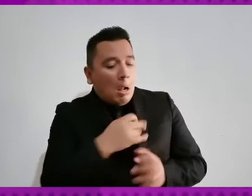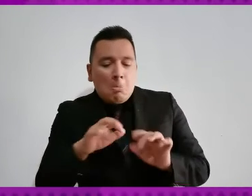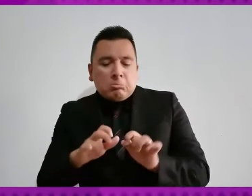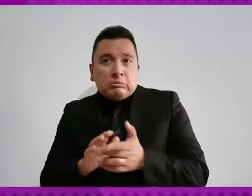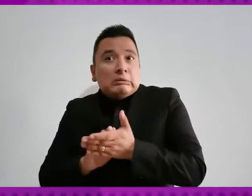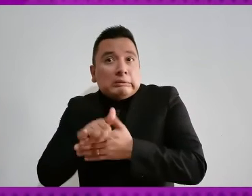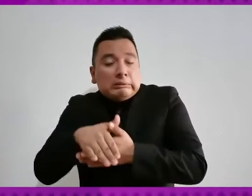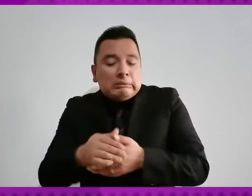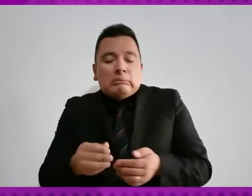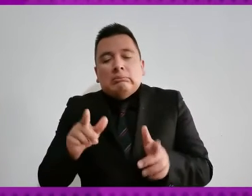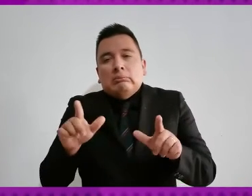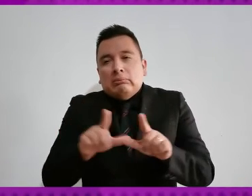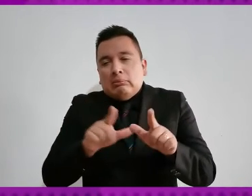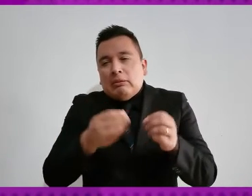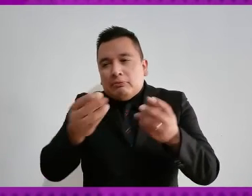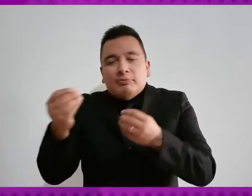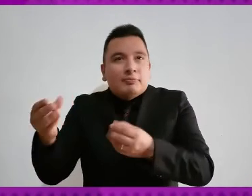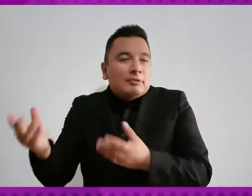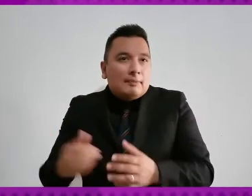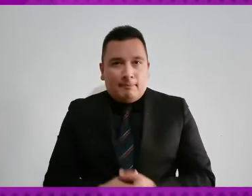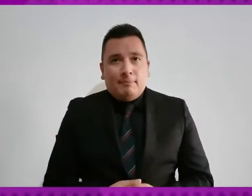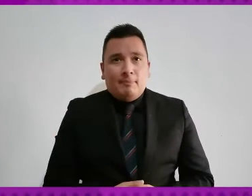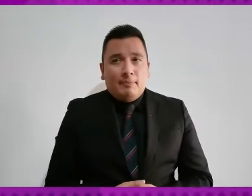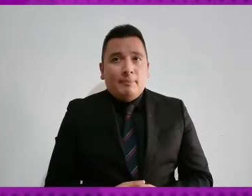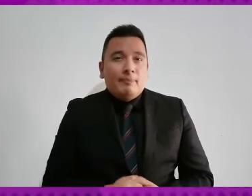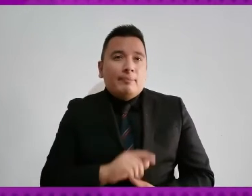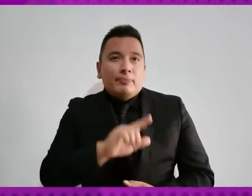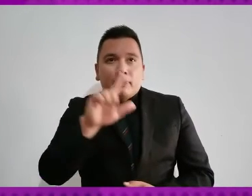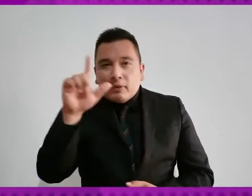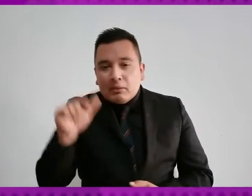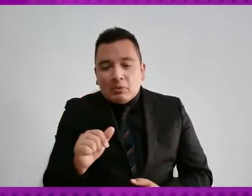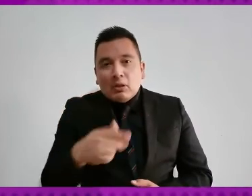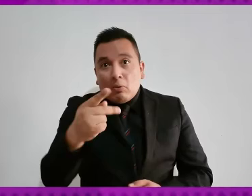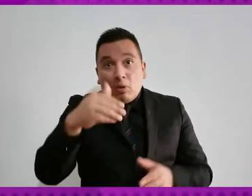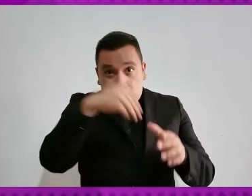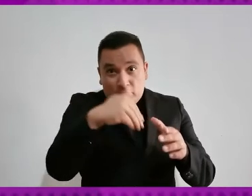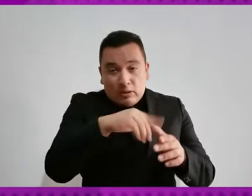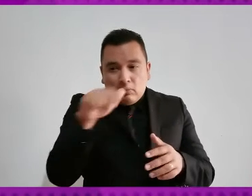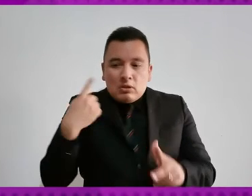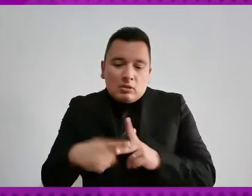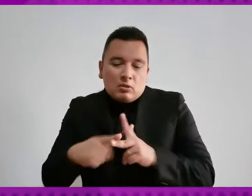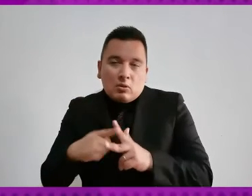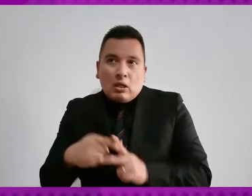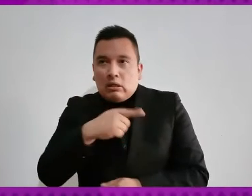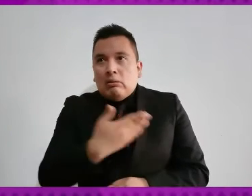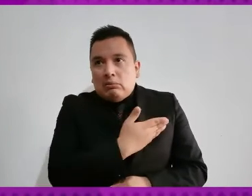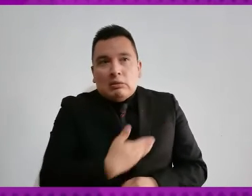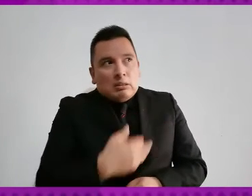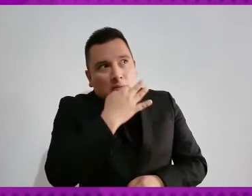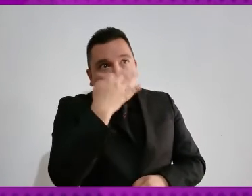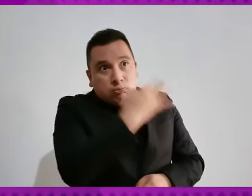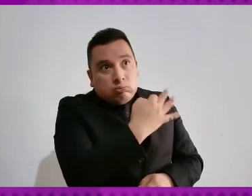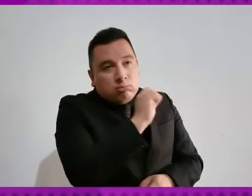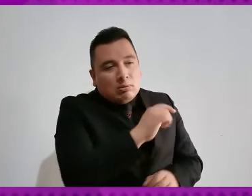los resultados en función de lo que le tenemos que entregar, a su vez, a través del secretario ejecutivo, los resultados a la Suprema Corte de